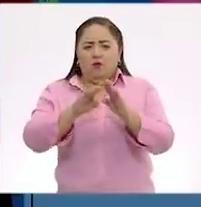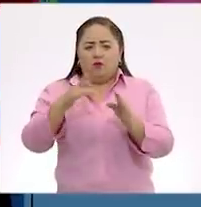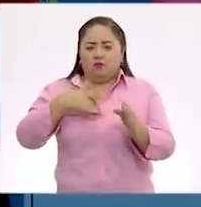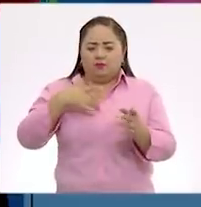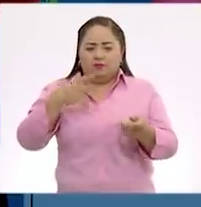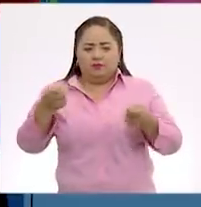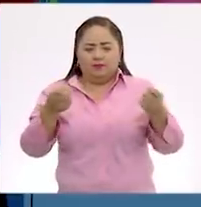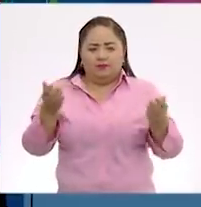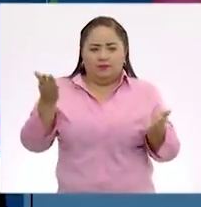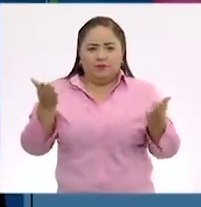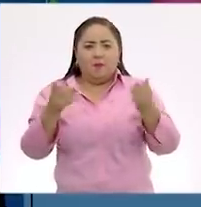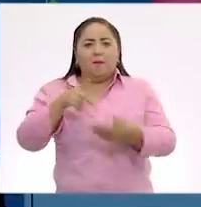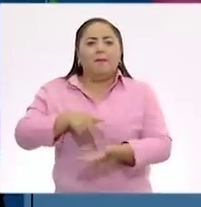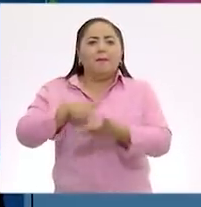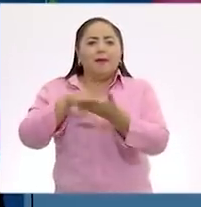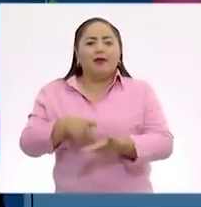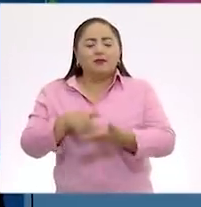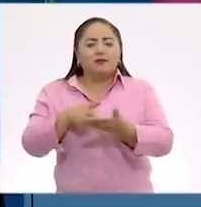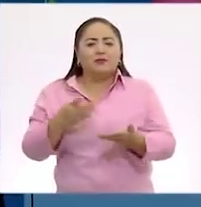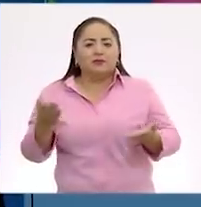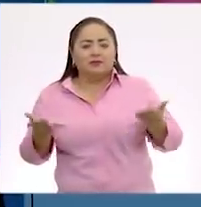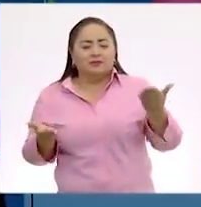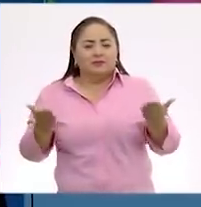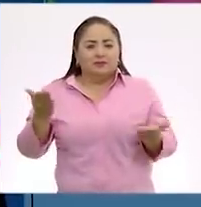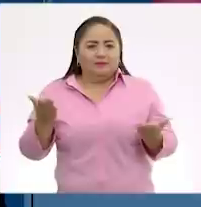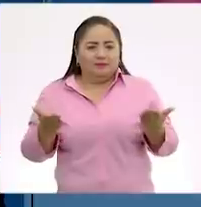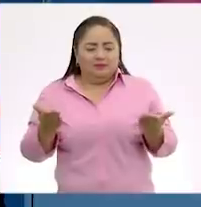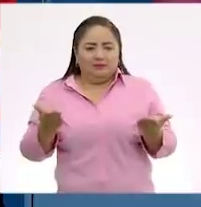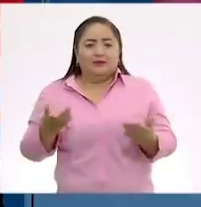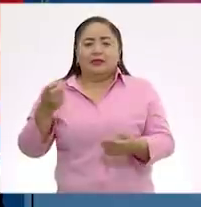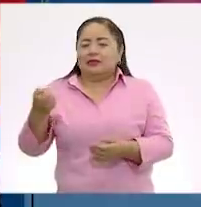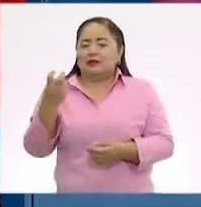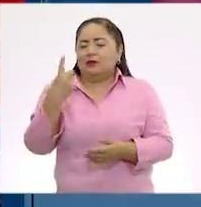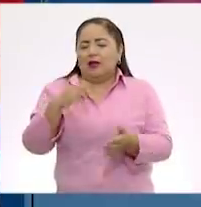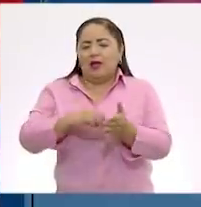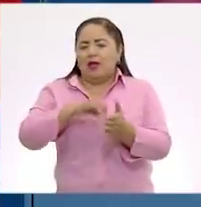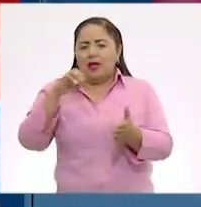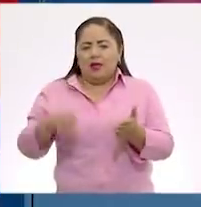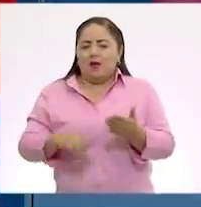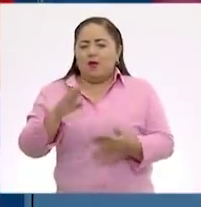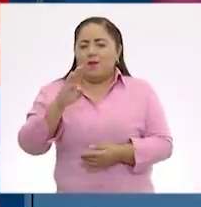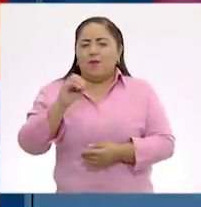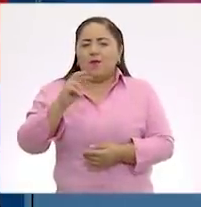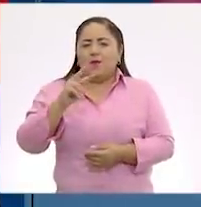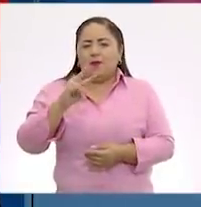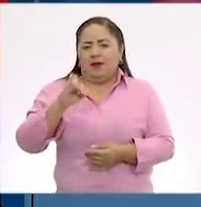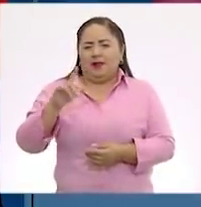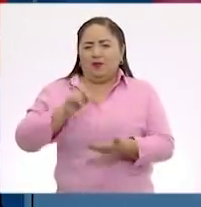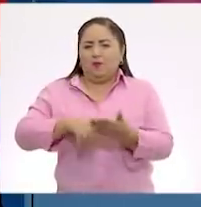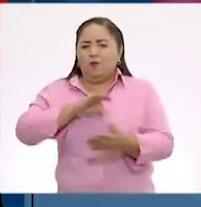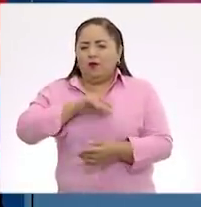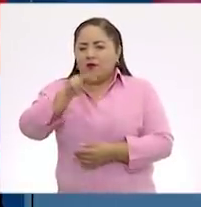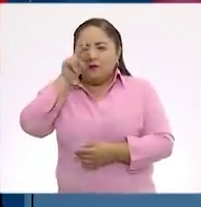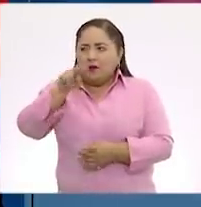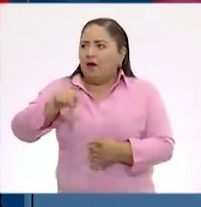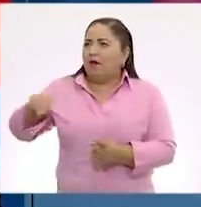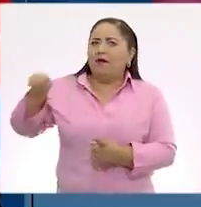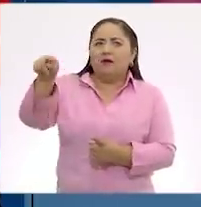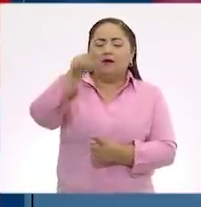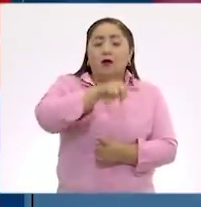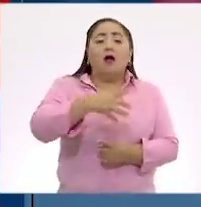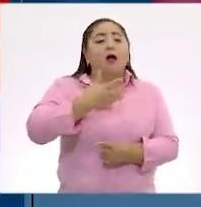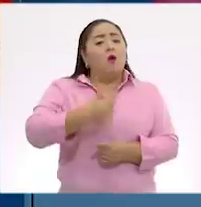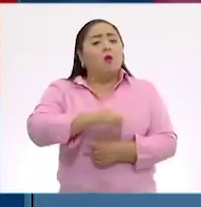equilibrio, juegan con el peso. Ah, ok. ¿Okay? Este es un ejemplo de un móvil que comúnmente podemos encontrar en nuestro entorno.